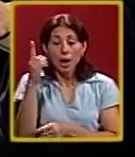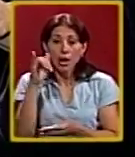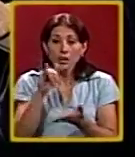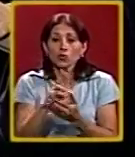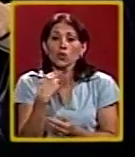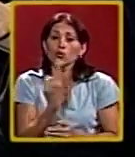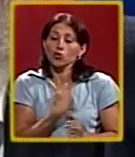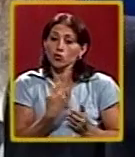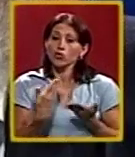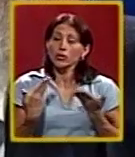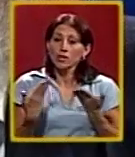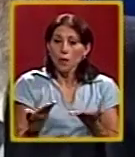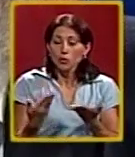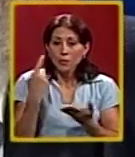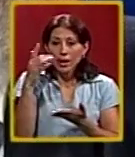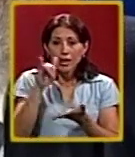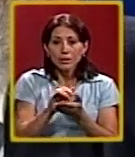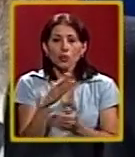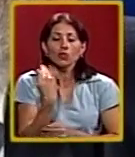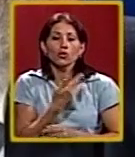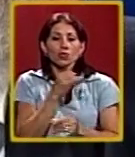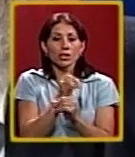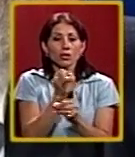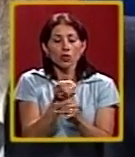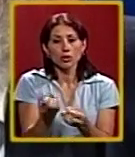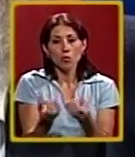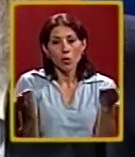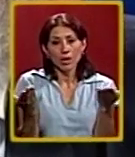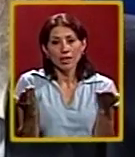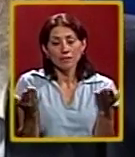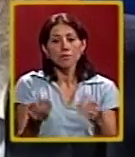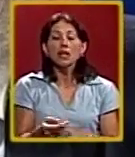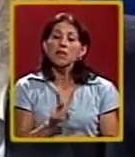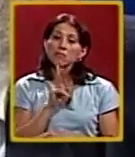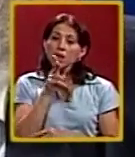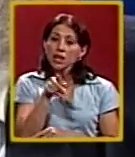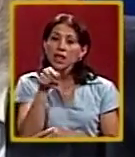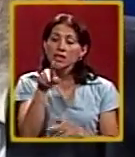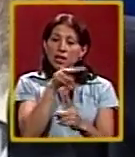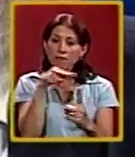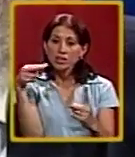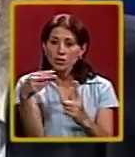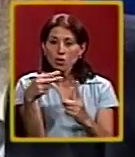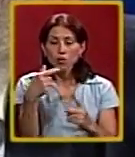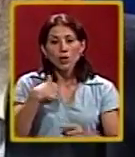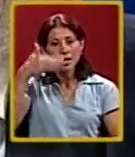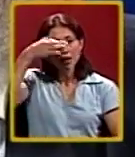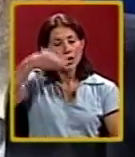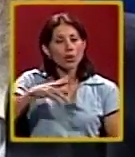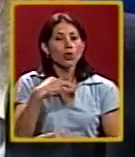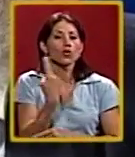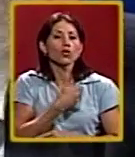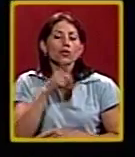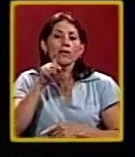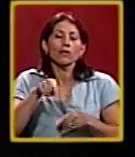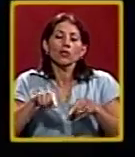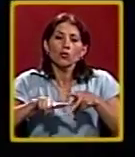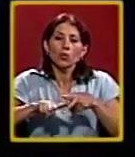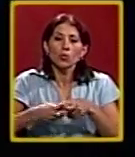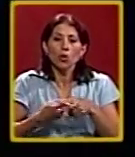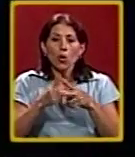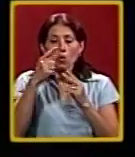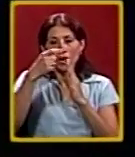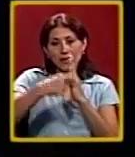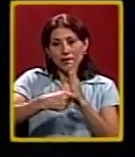¿verdad? Bueno, esa es en realidad la visión. Creo que tenemos que abrir una revista que se llama